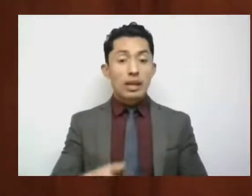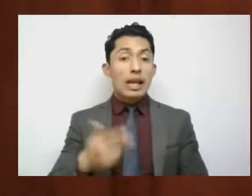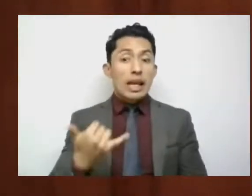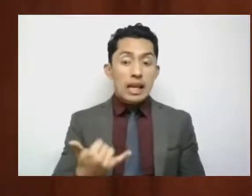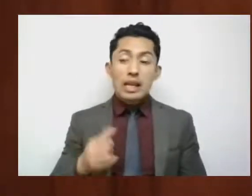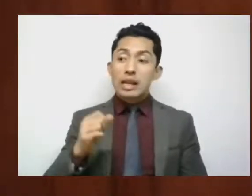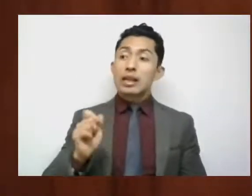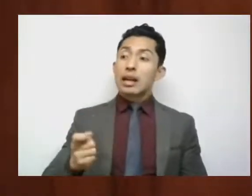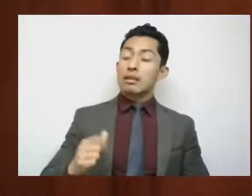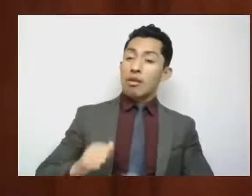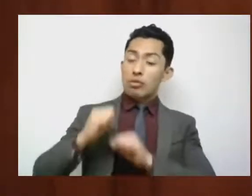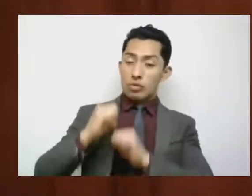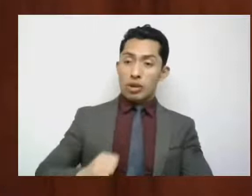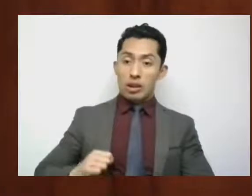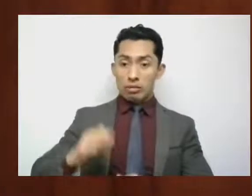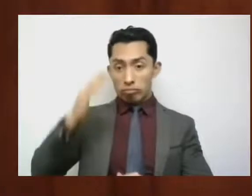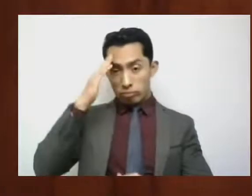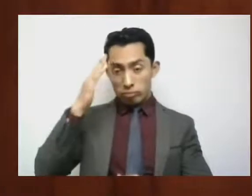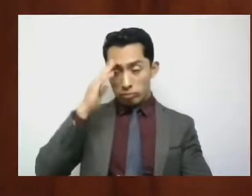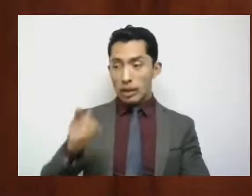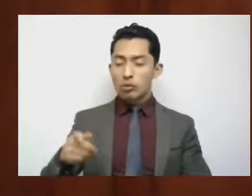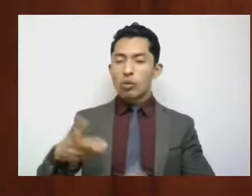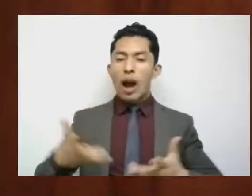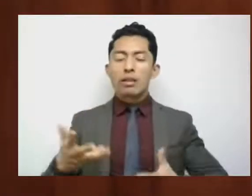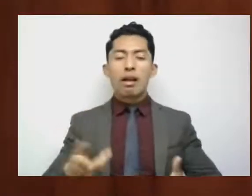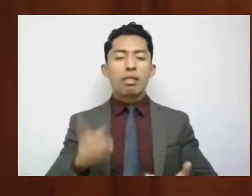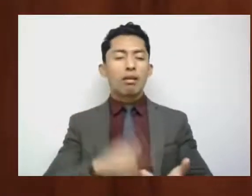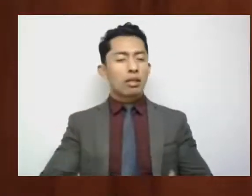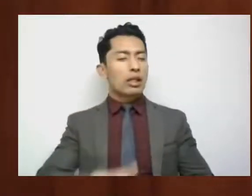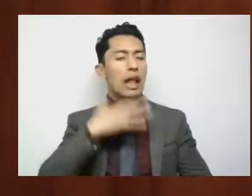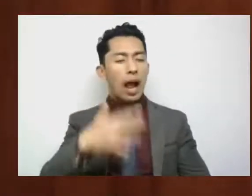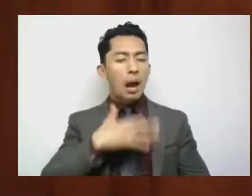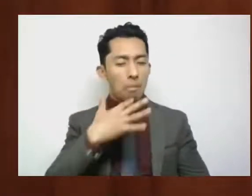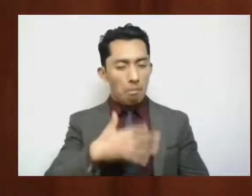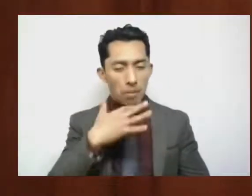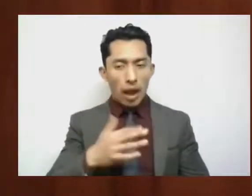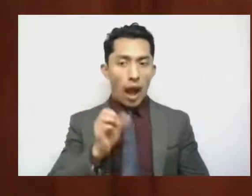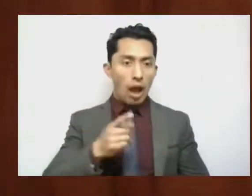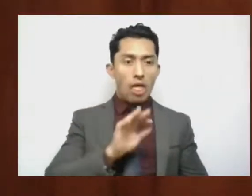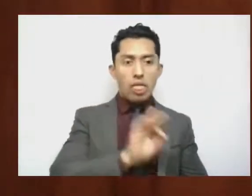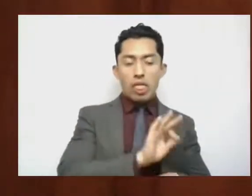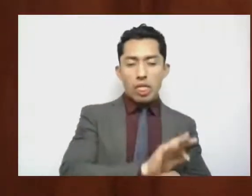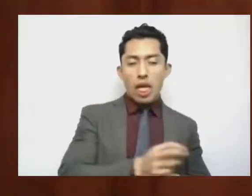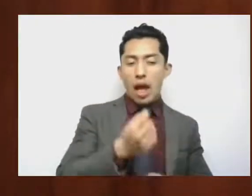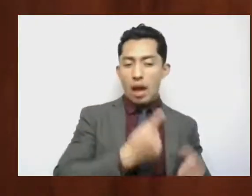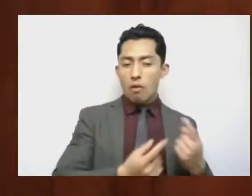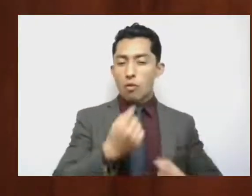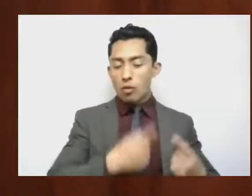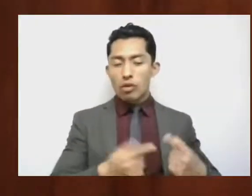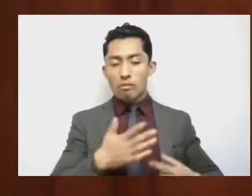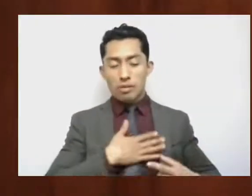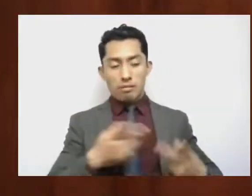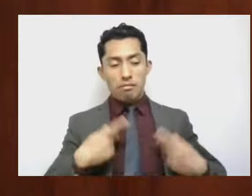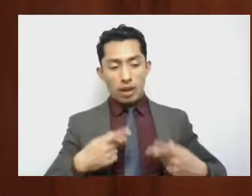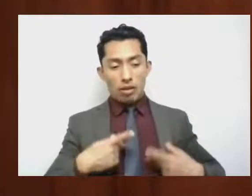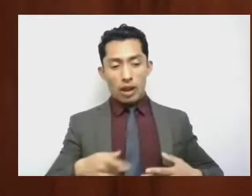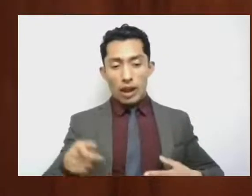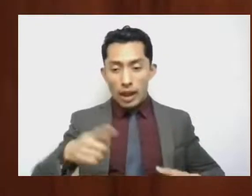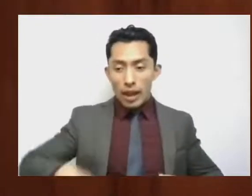autoridad actúe de forma tramposa o ventajosa en contra de sus ciudadanos.